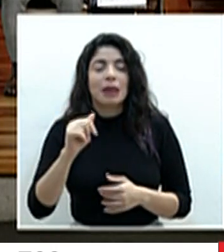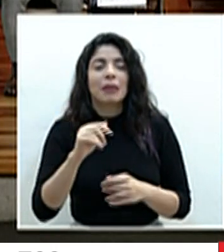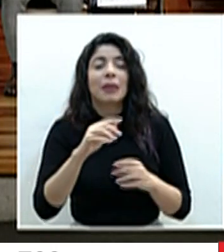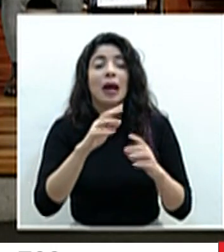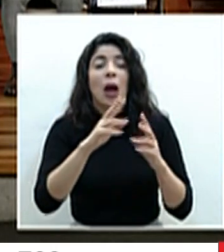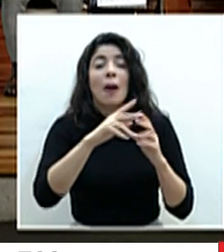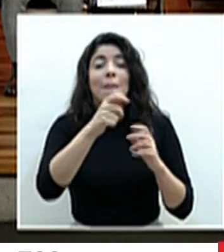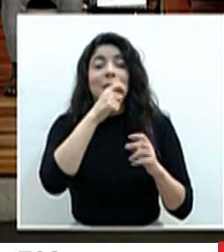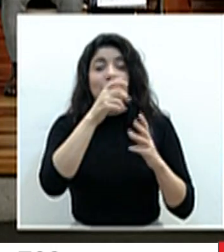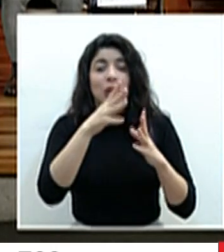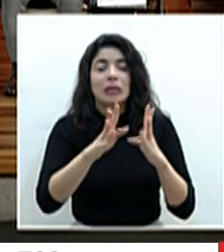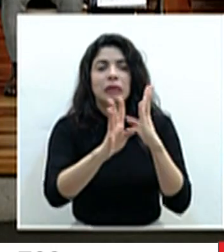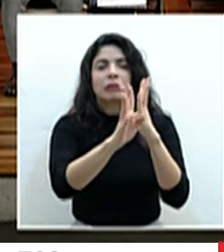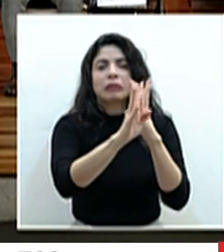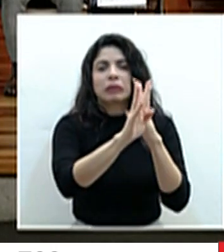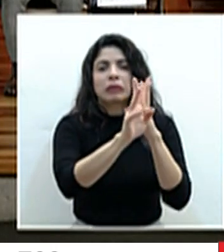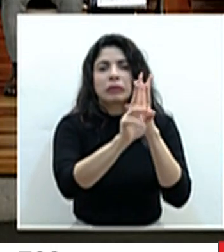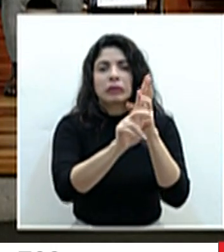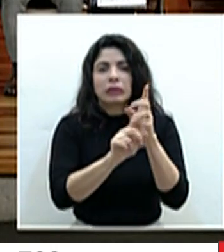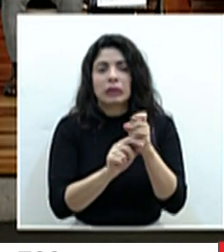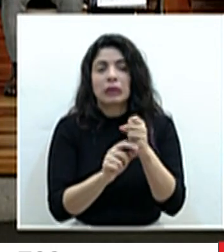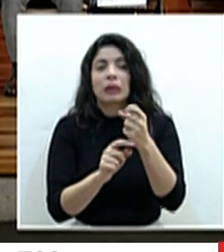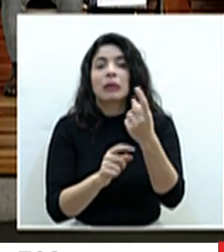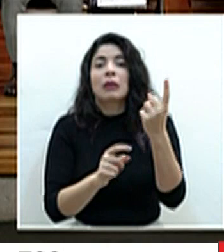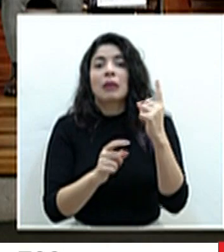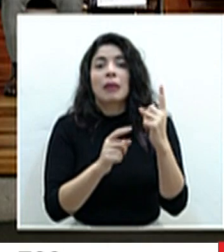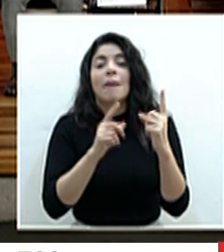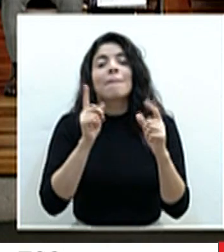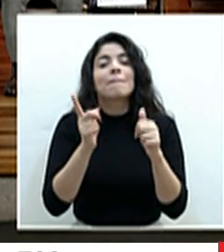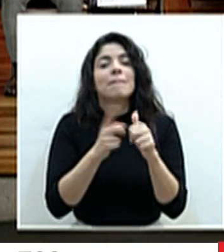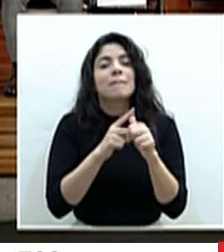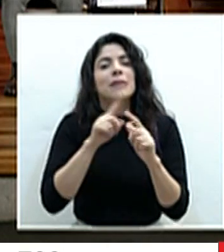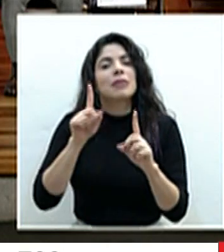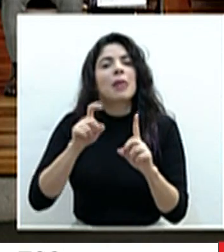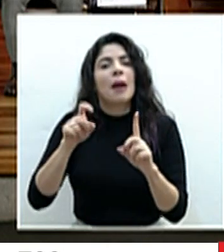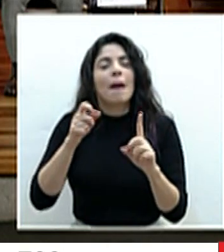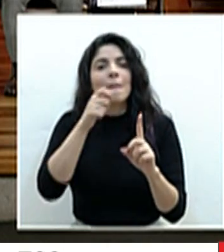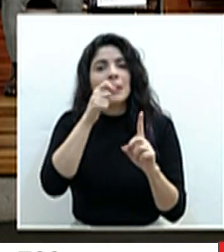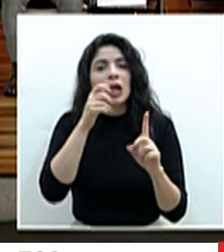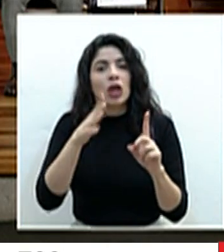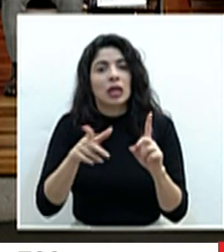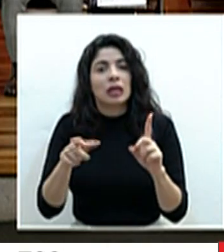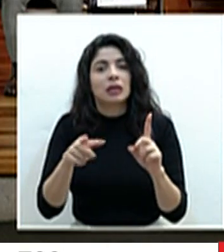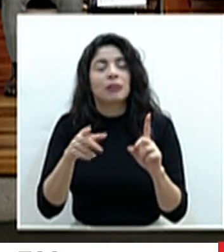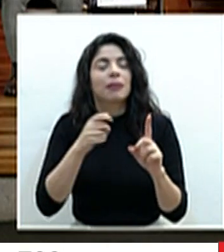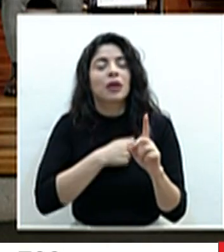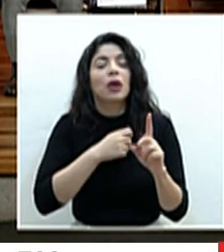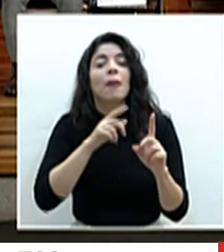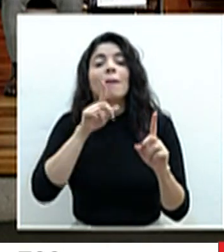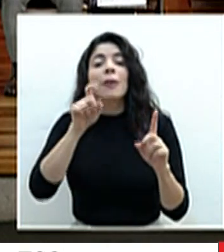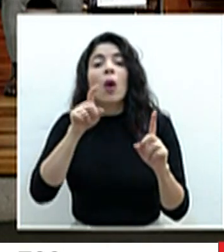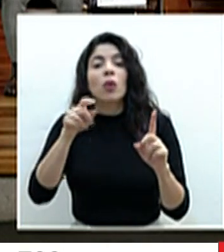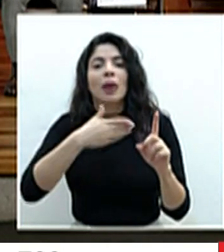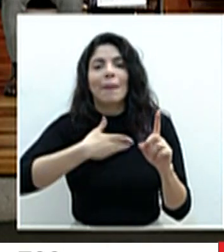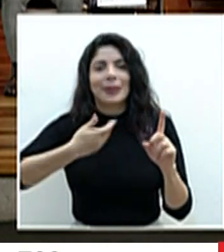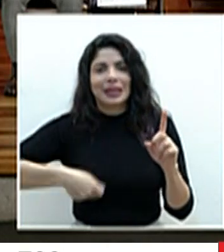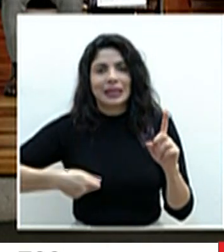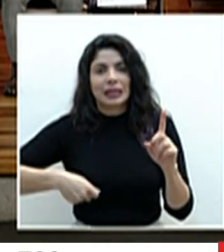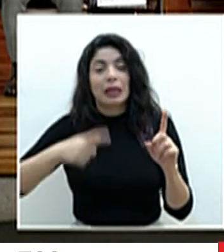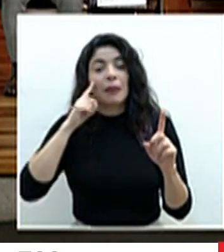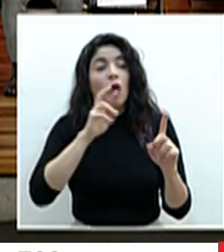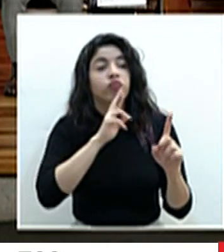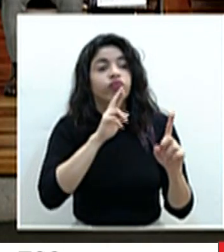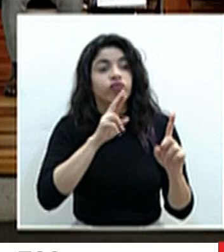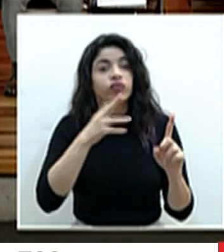uno para realizar sus consultas al presidente de la República para que él pueda continuar con los asuntos propios de su agenda.